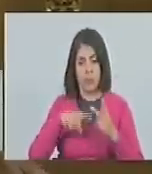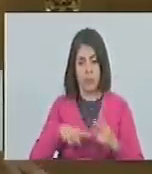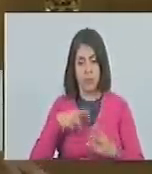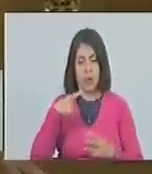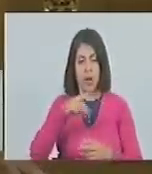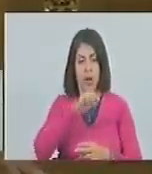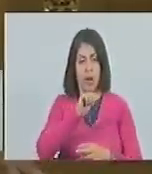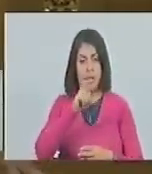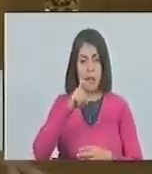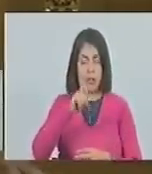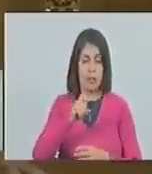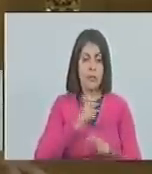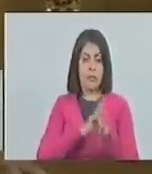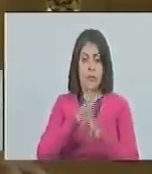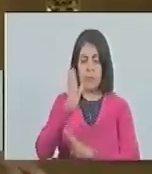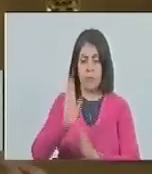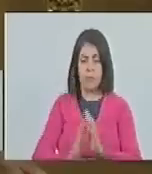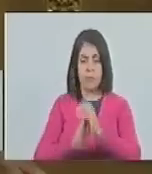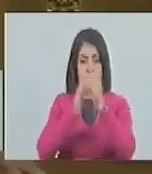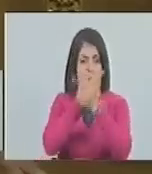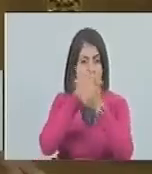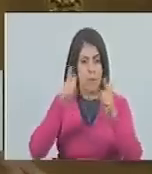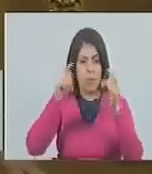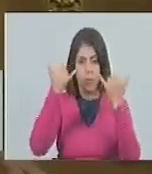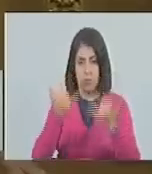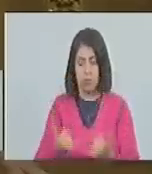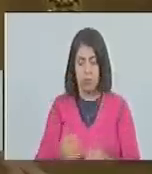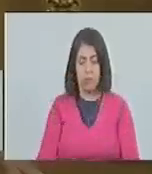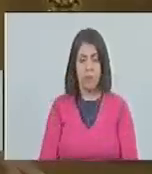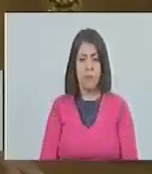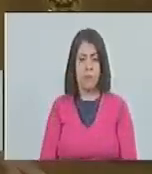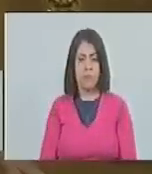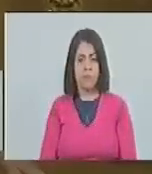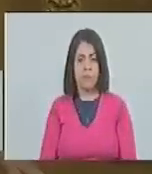que Alex Saab tiene que ser liberado ya.